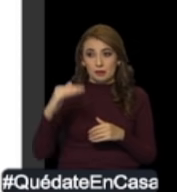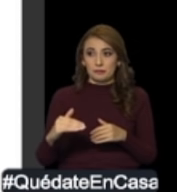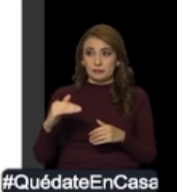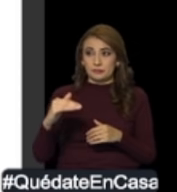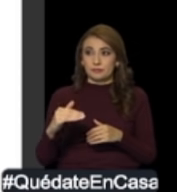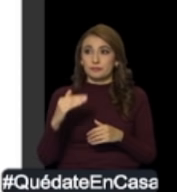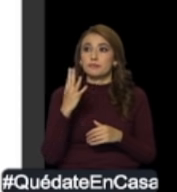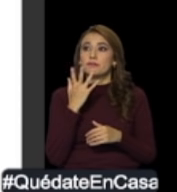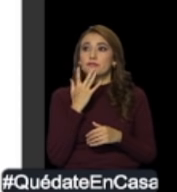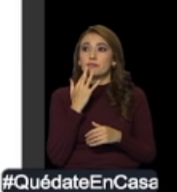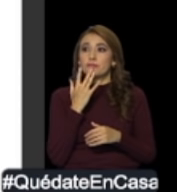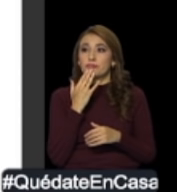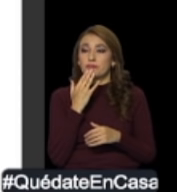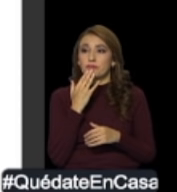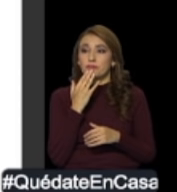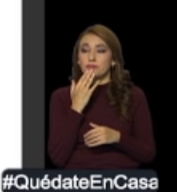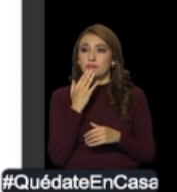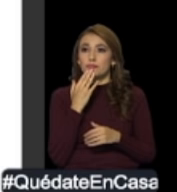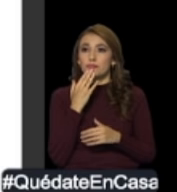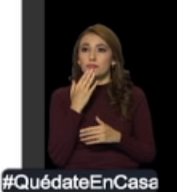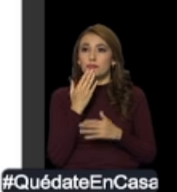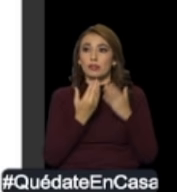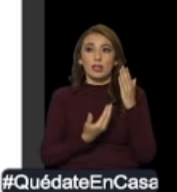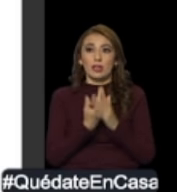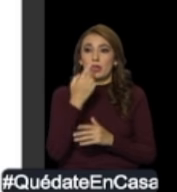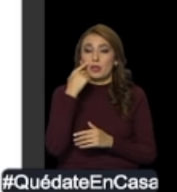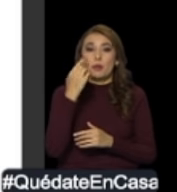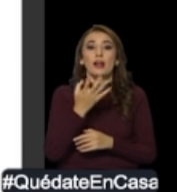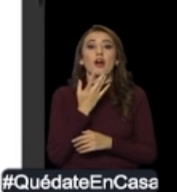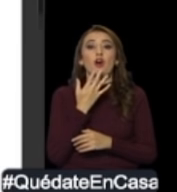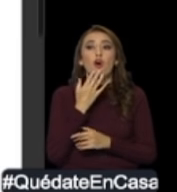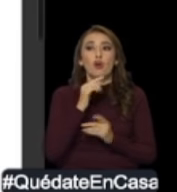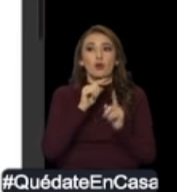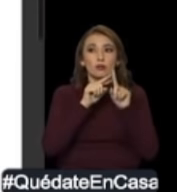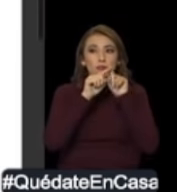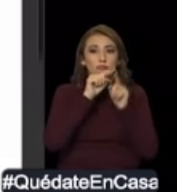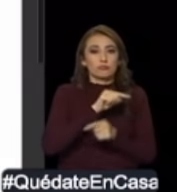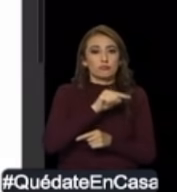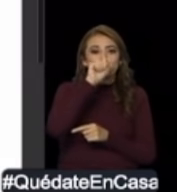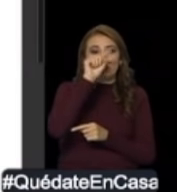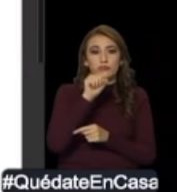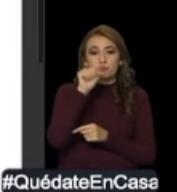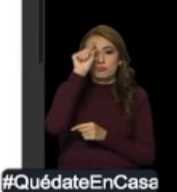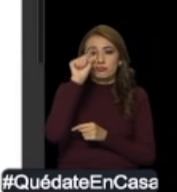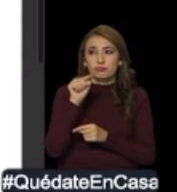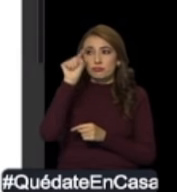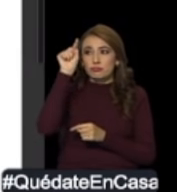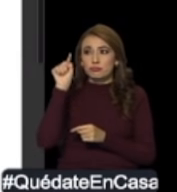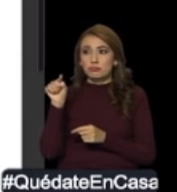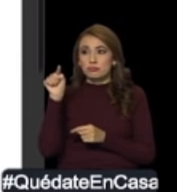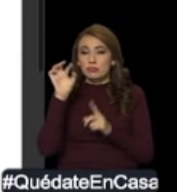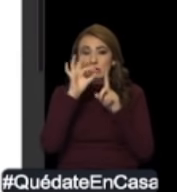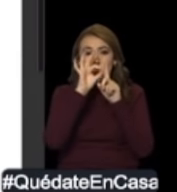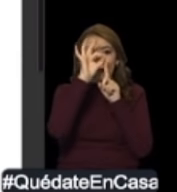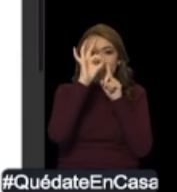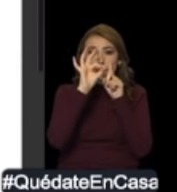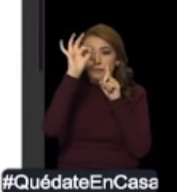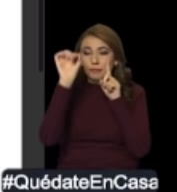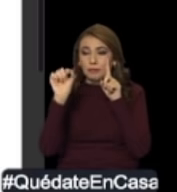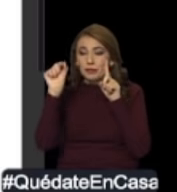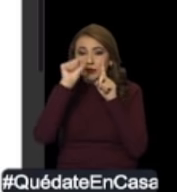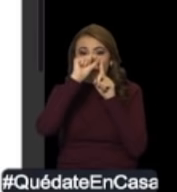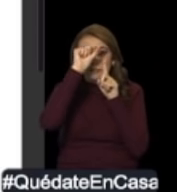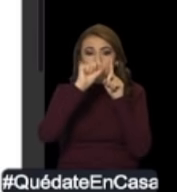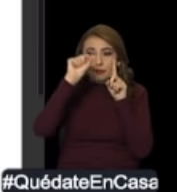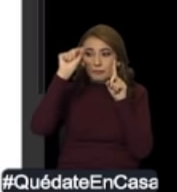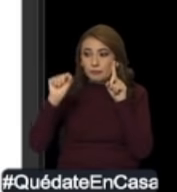pantalla ustedes ven de nuevo una gráfica multicolor, que son los casos confirmados por fecha de inicio de síntomas